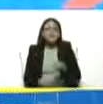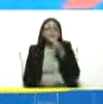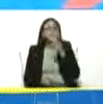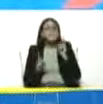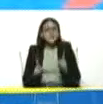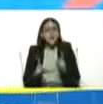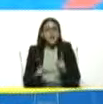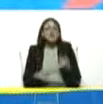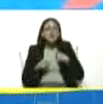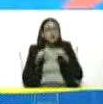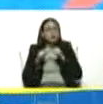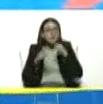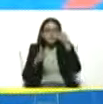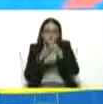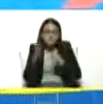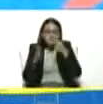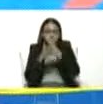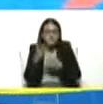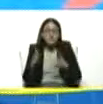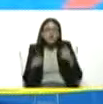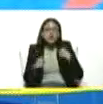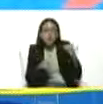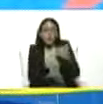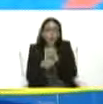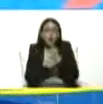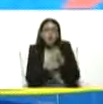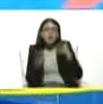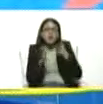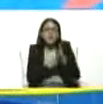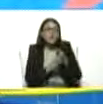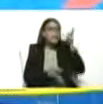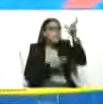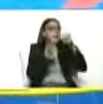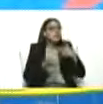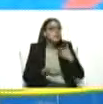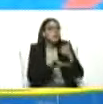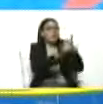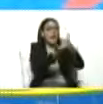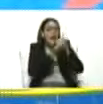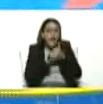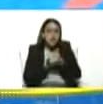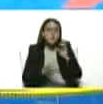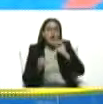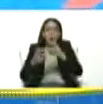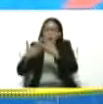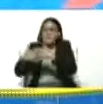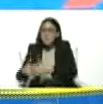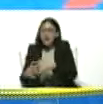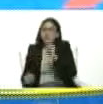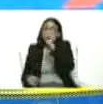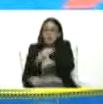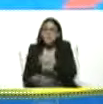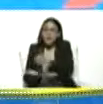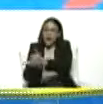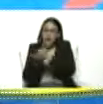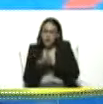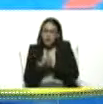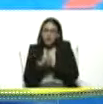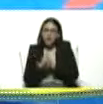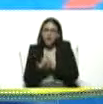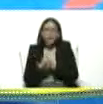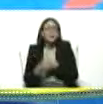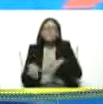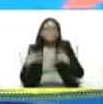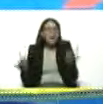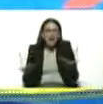y voy a conseguir los métodos y pido ayuda a todo un país y a los empresarios para